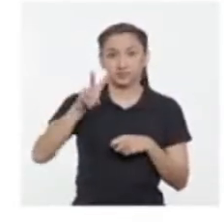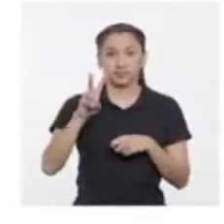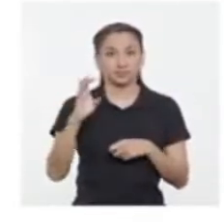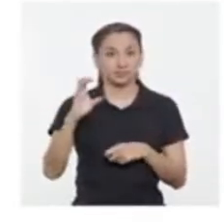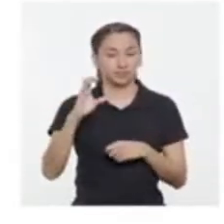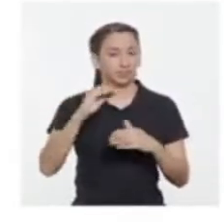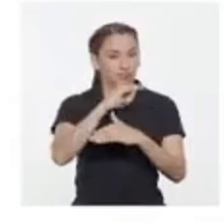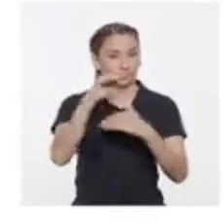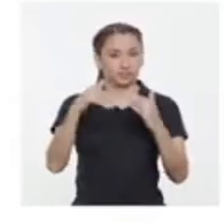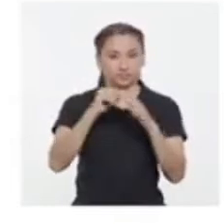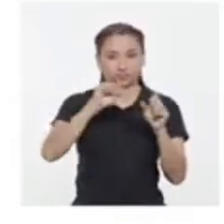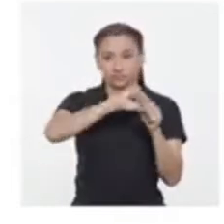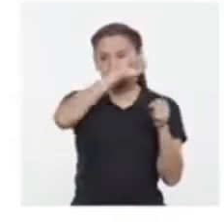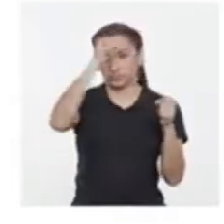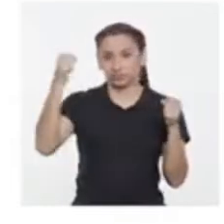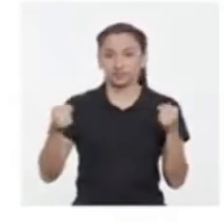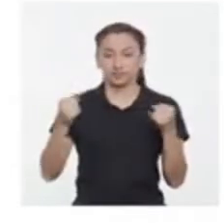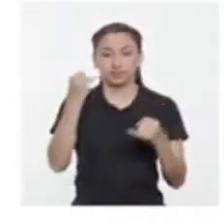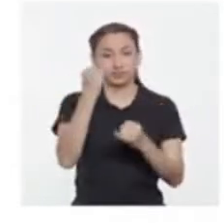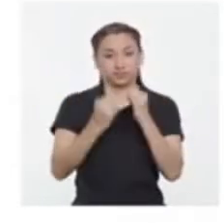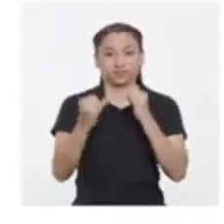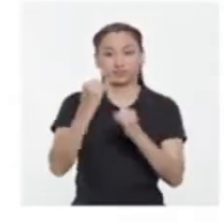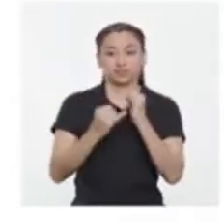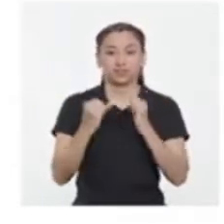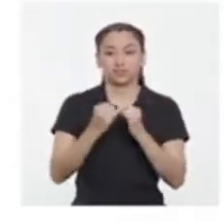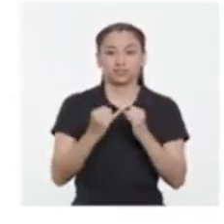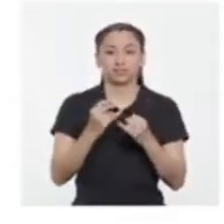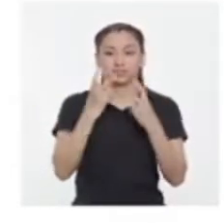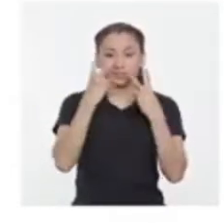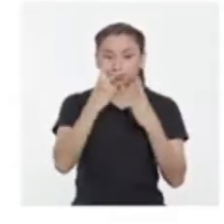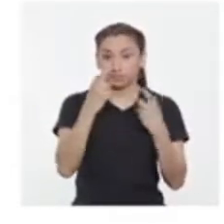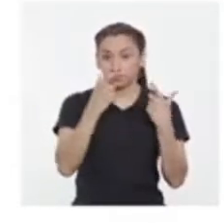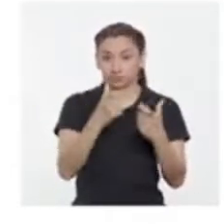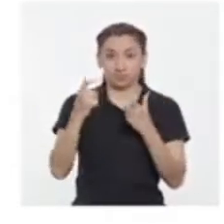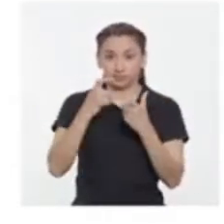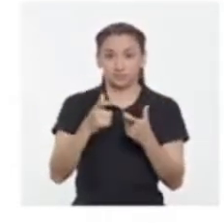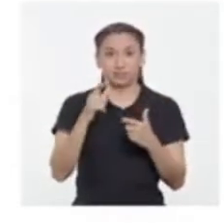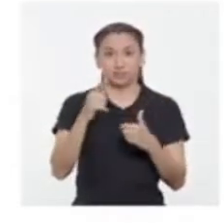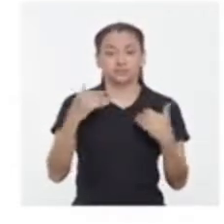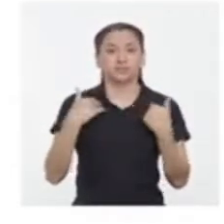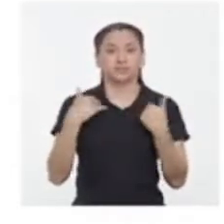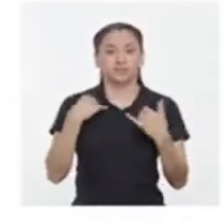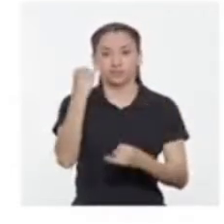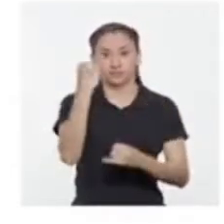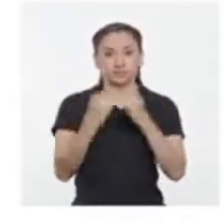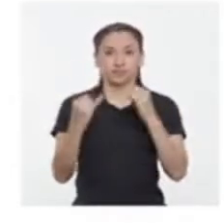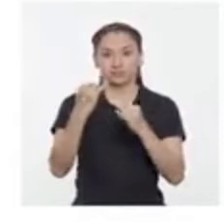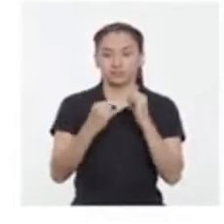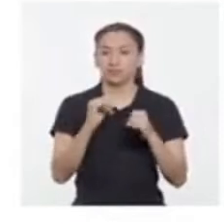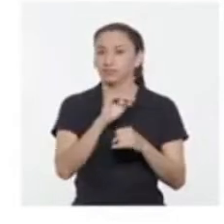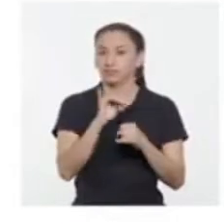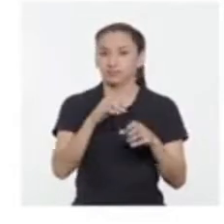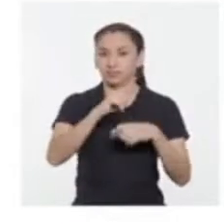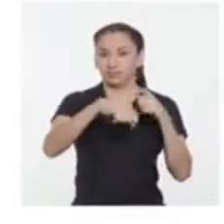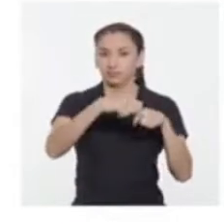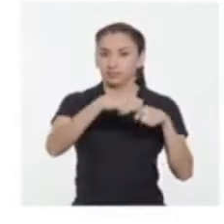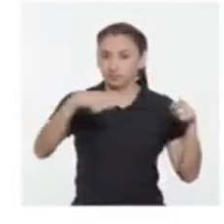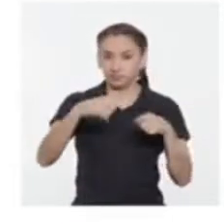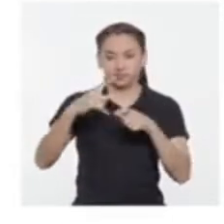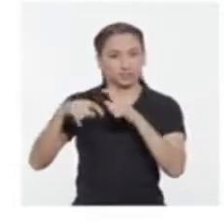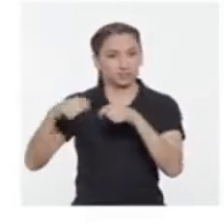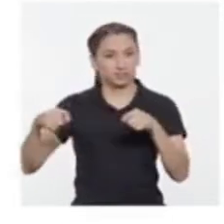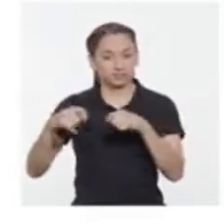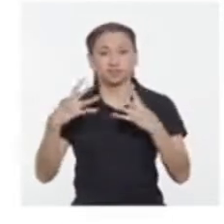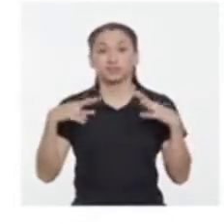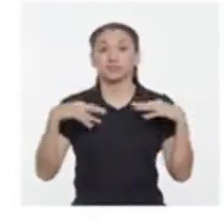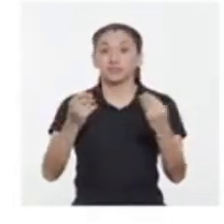de PVC de toda la estructura. Y finalmente, supervisar que la estructura esté terminada y asegurada,